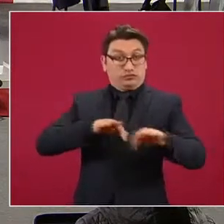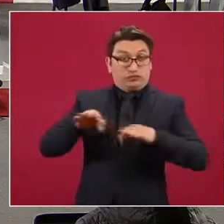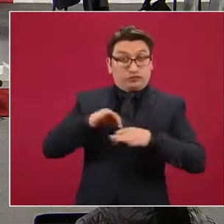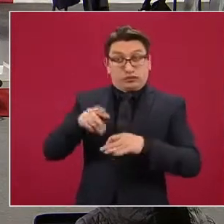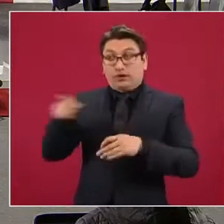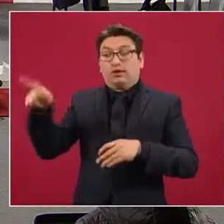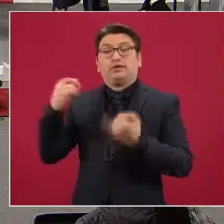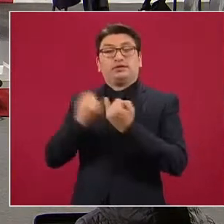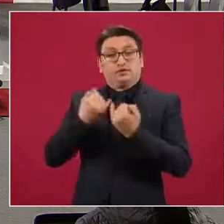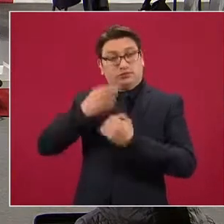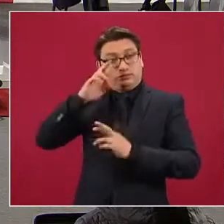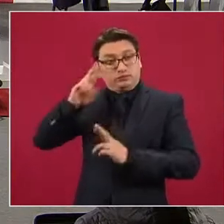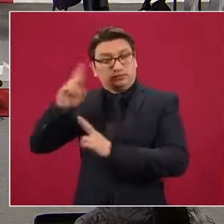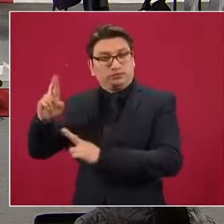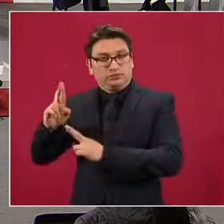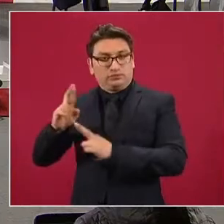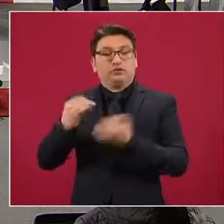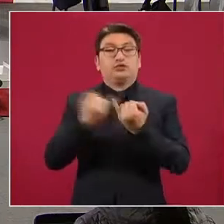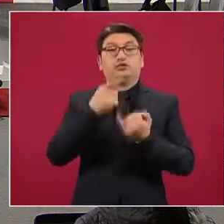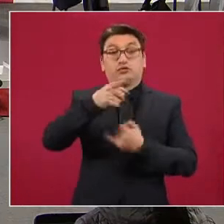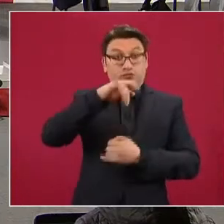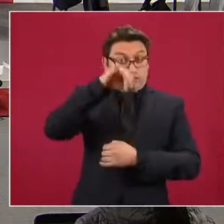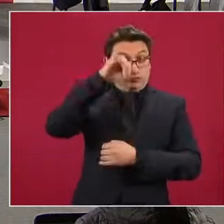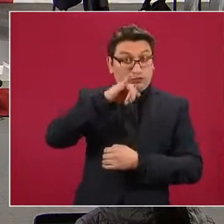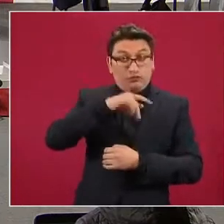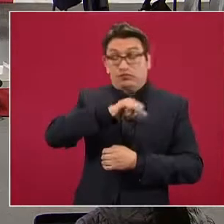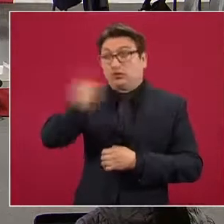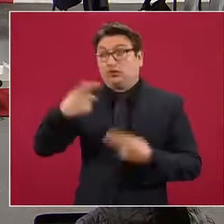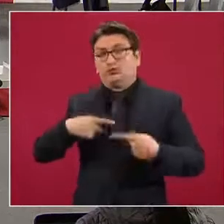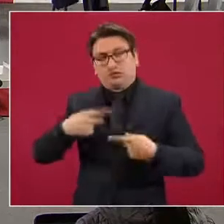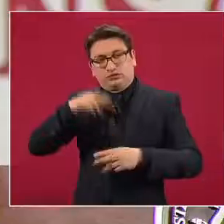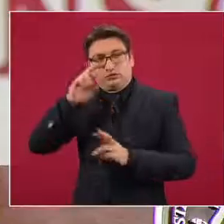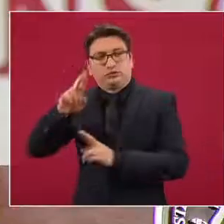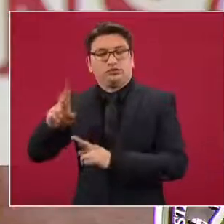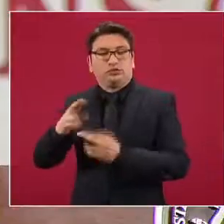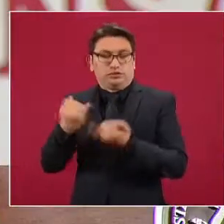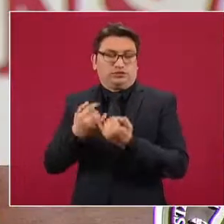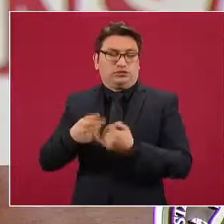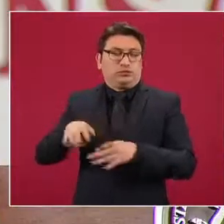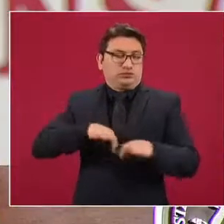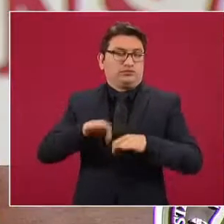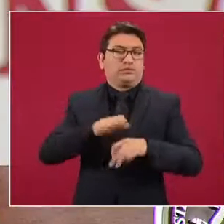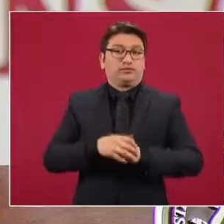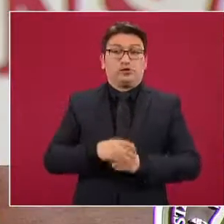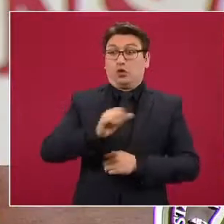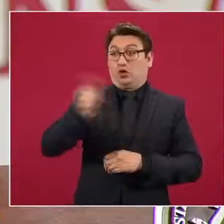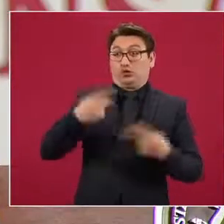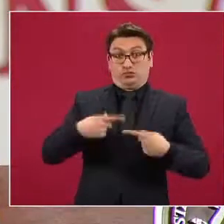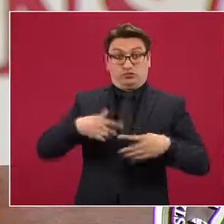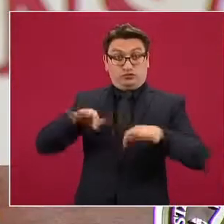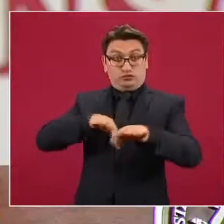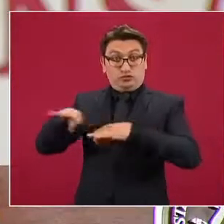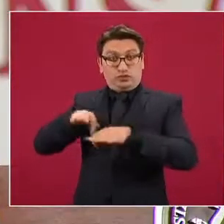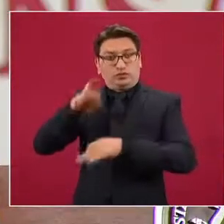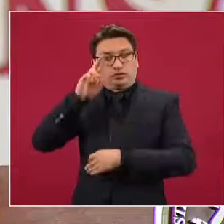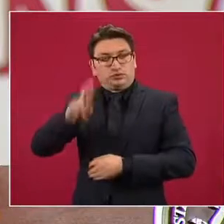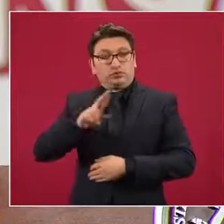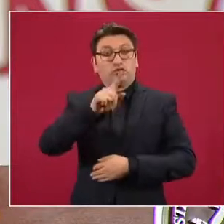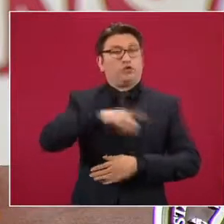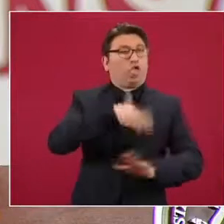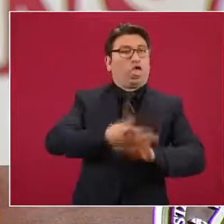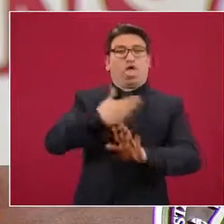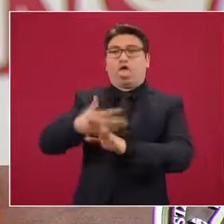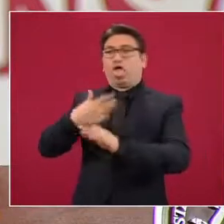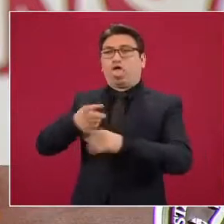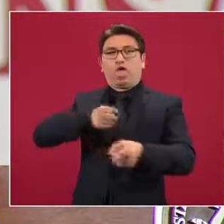mejorar y ampliar los de tus empleados. Respeta y honra el fruto del trabajo ajeno. No destruyas,